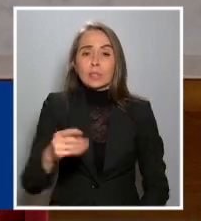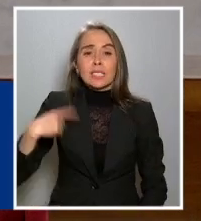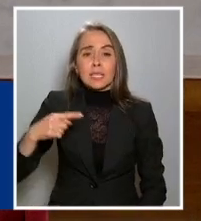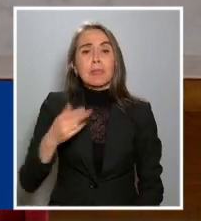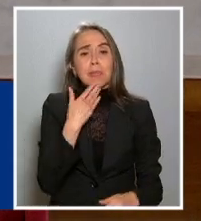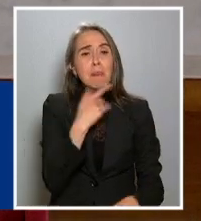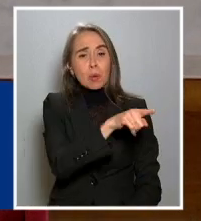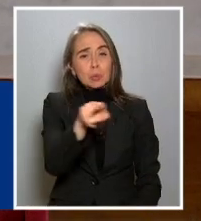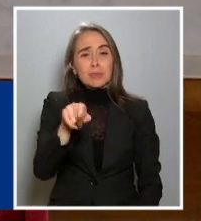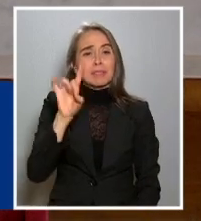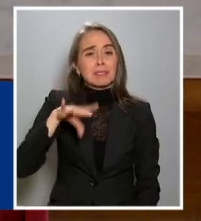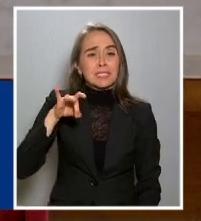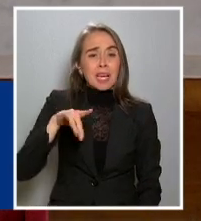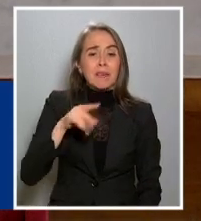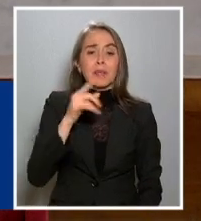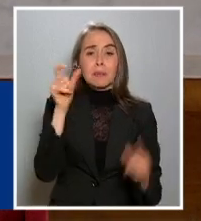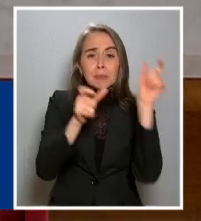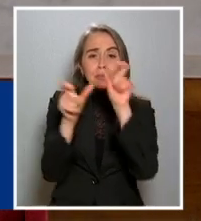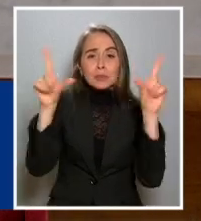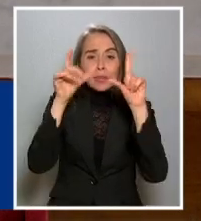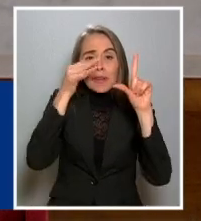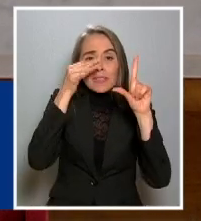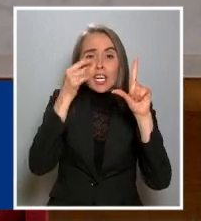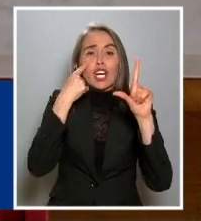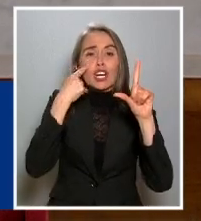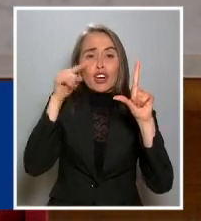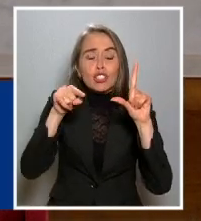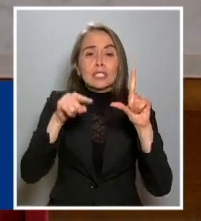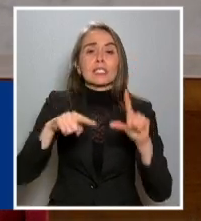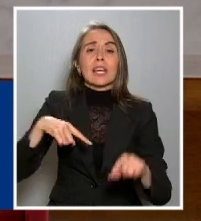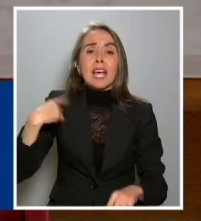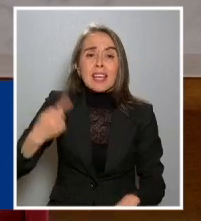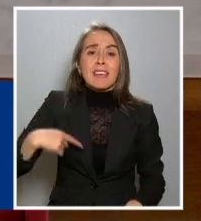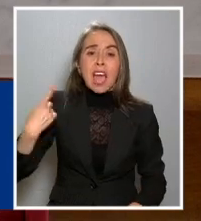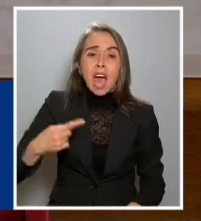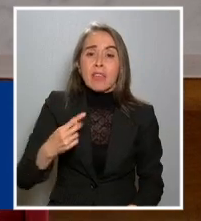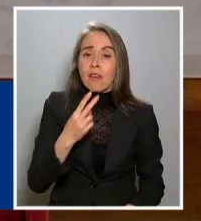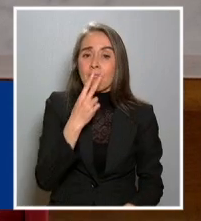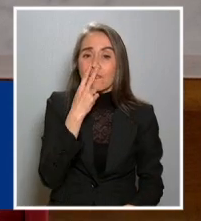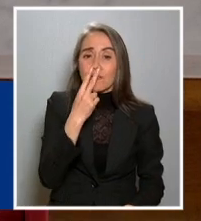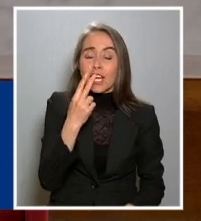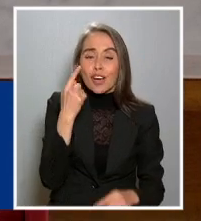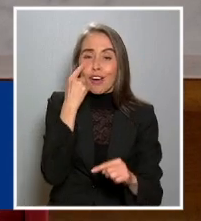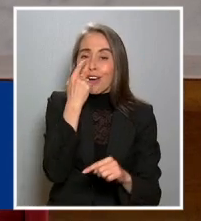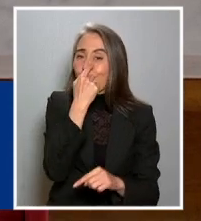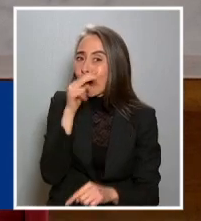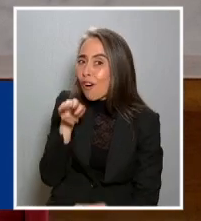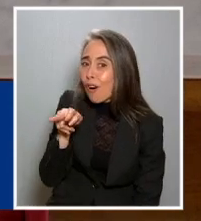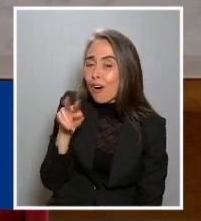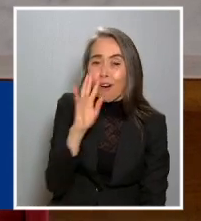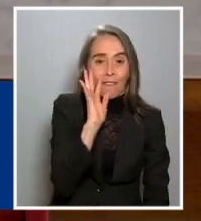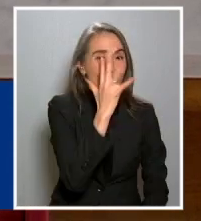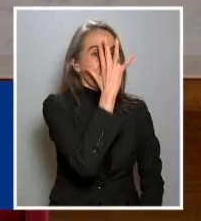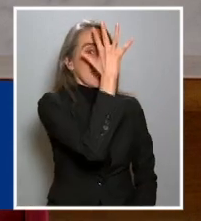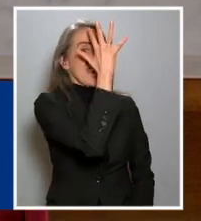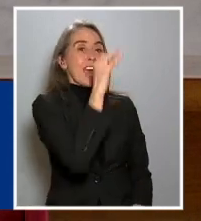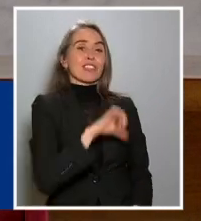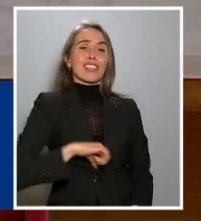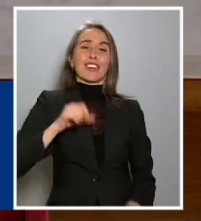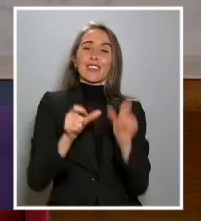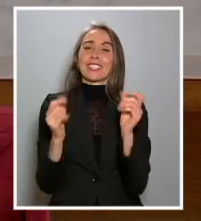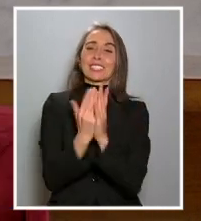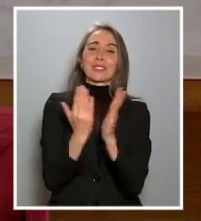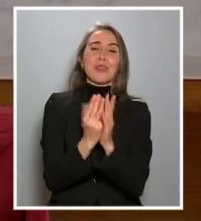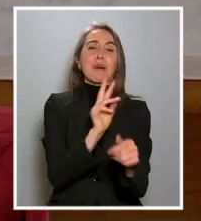también, y quienes nos están viendo en su casa lo conocen, cada vez que veo el brillo en los ojos y el orgullo de los